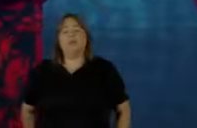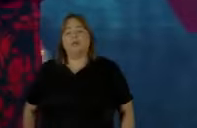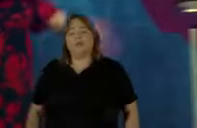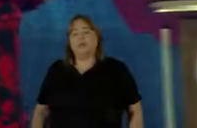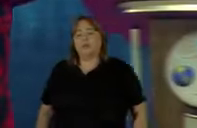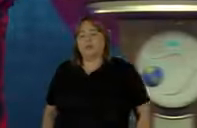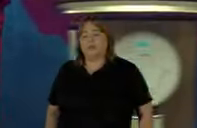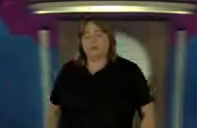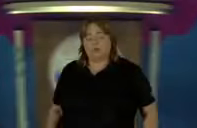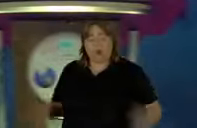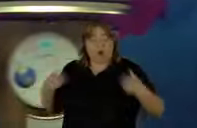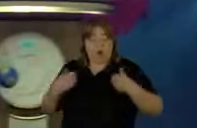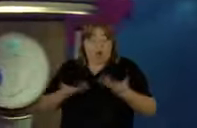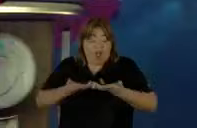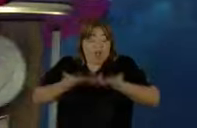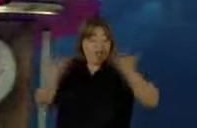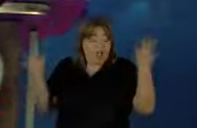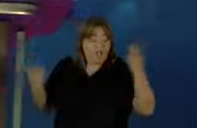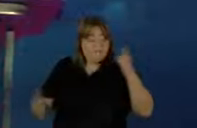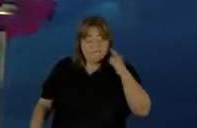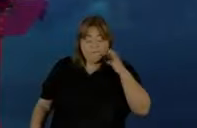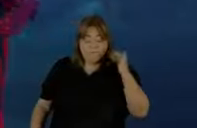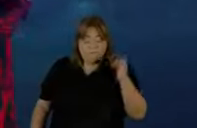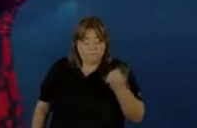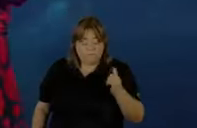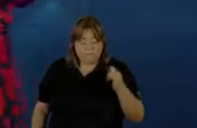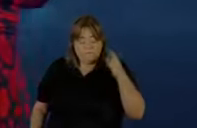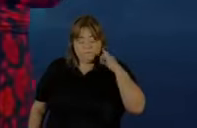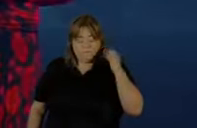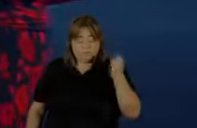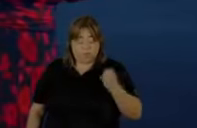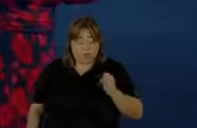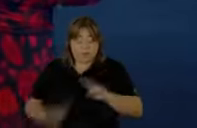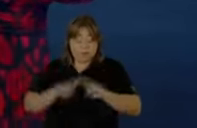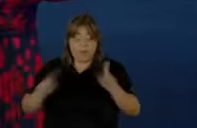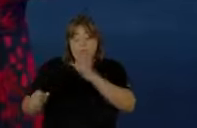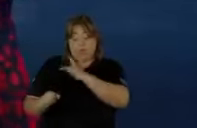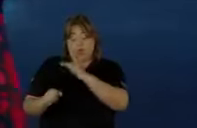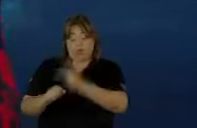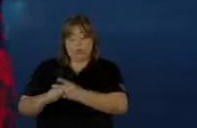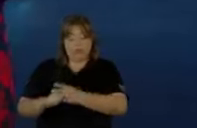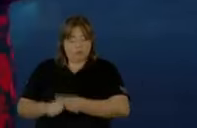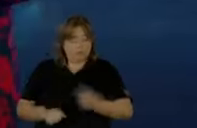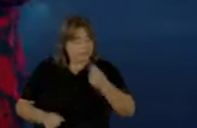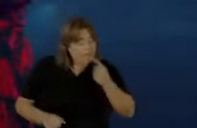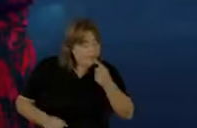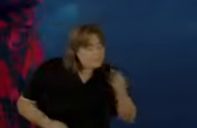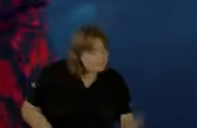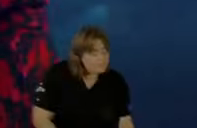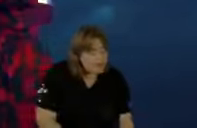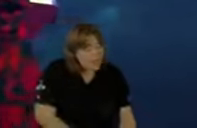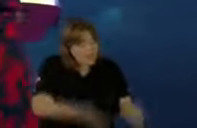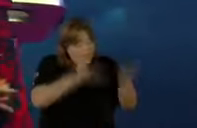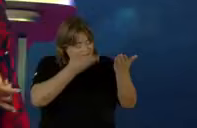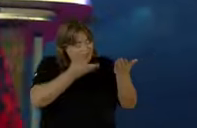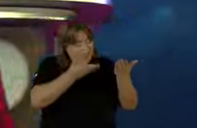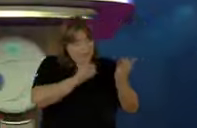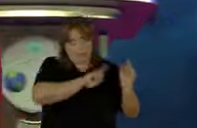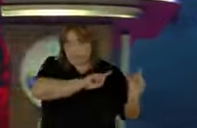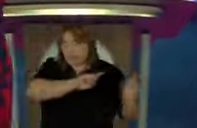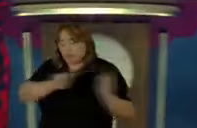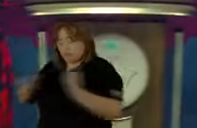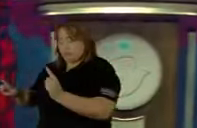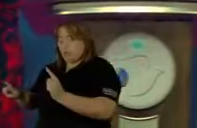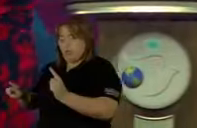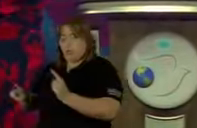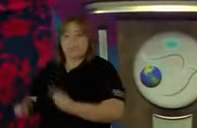No tengo oro ni tengo plata, pero tengo algo más poderoso de lo que tengo te doy. Levántate y anda. ¿Y sabe para dónde fue ese hombre? Fue